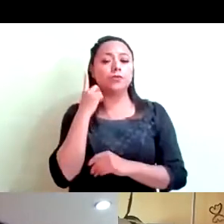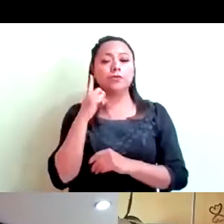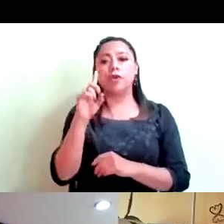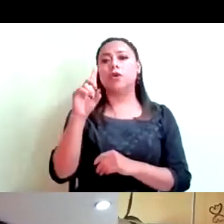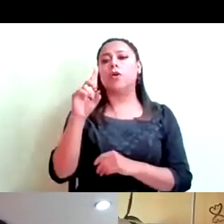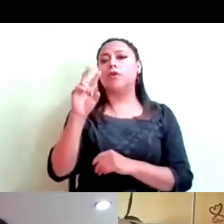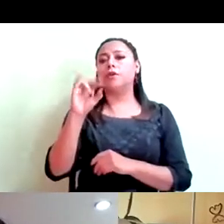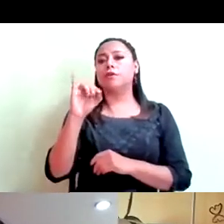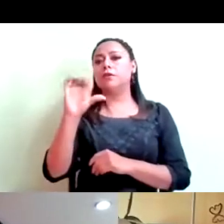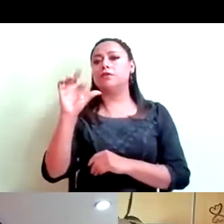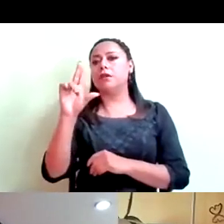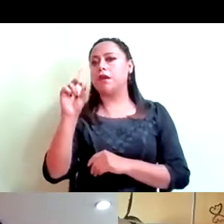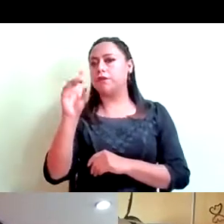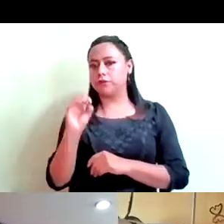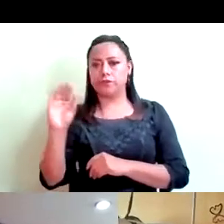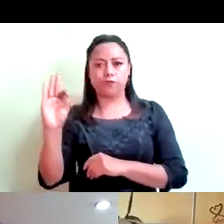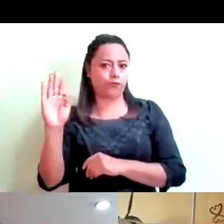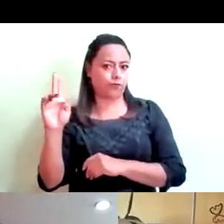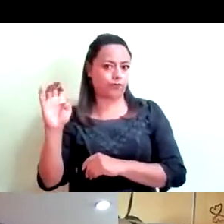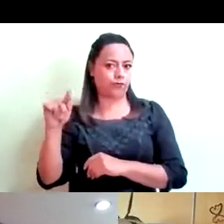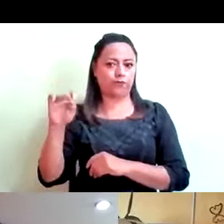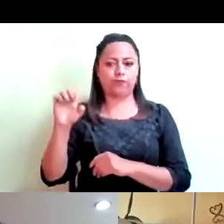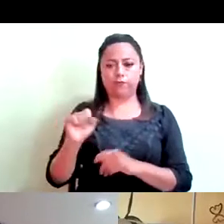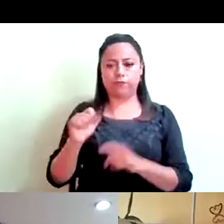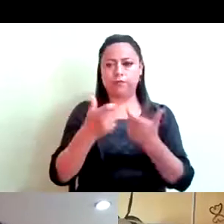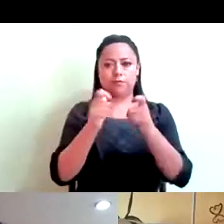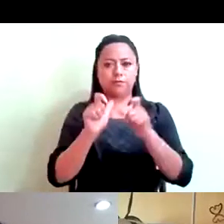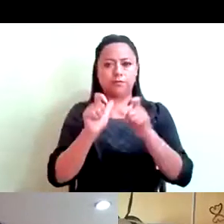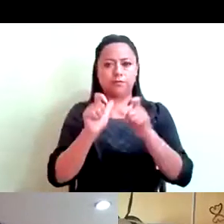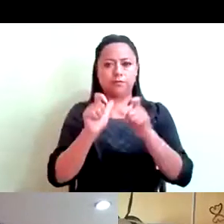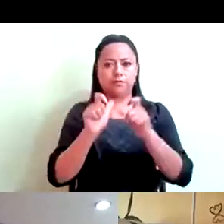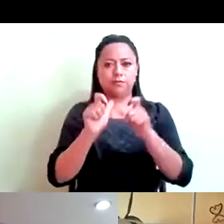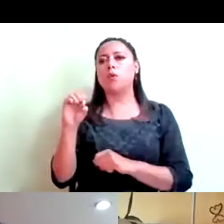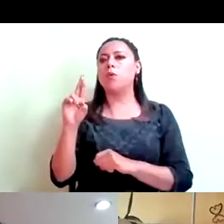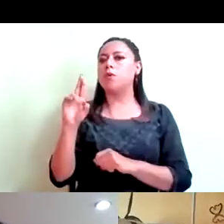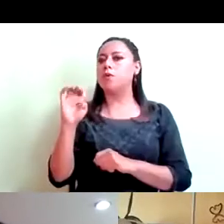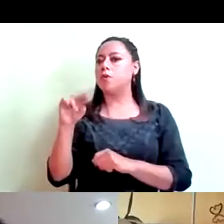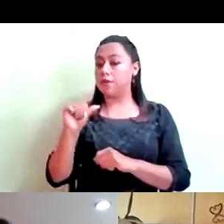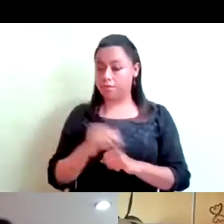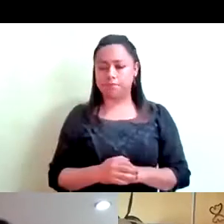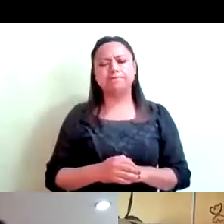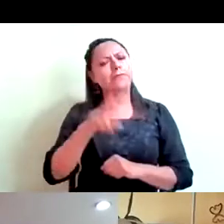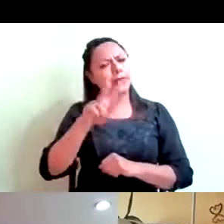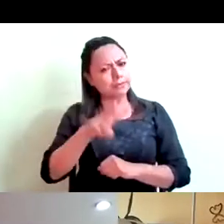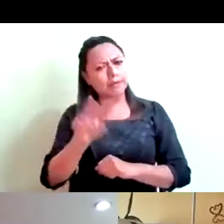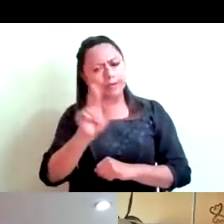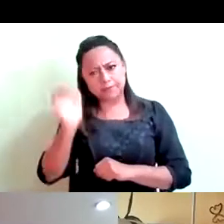Morena. Si bien es cierto que el reconocimiento de validez oficial de